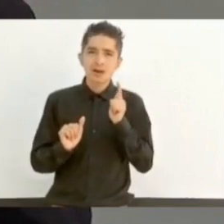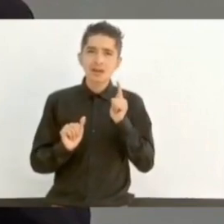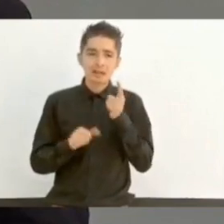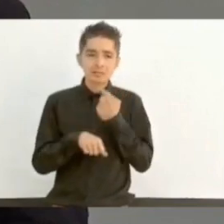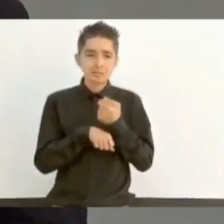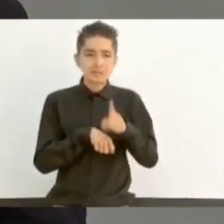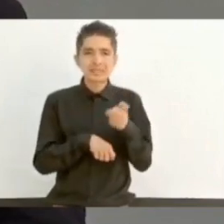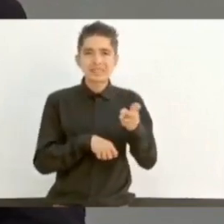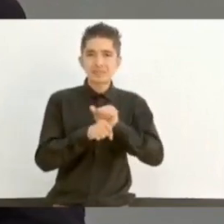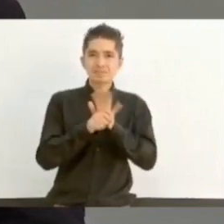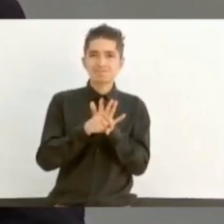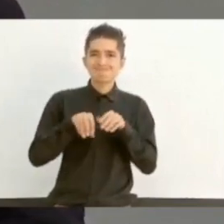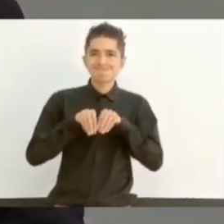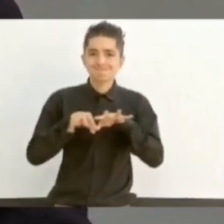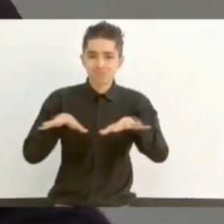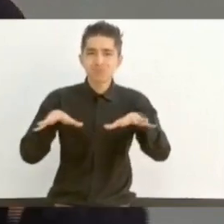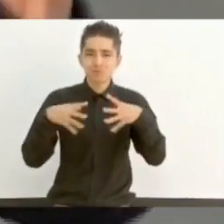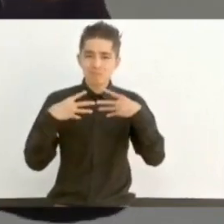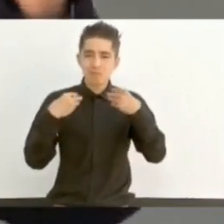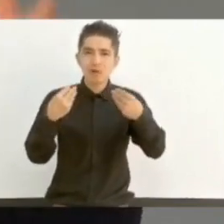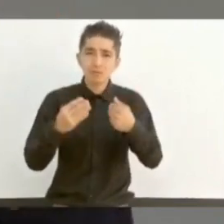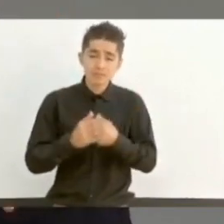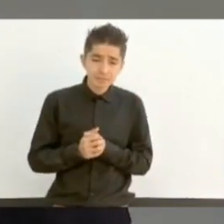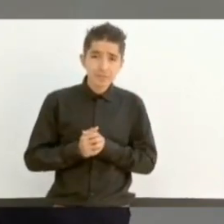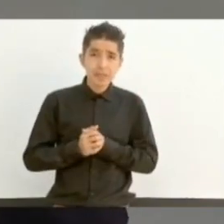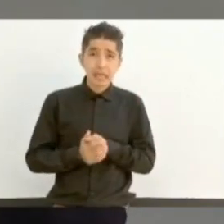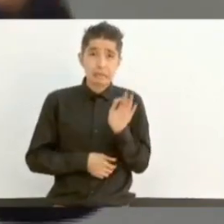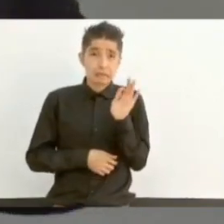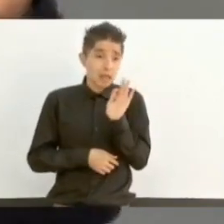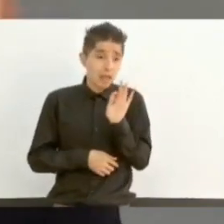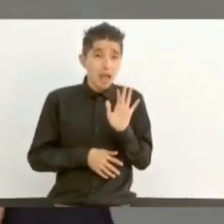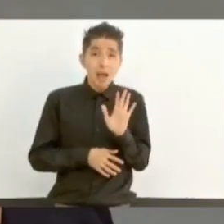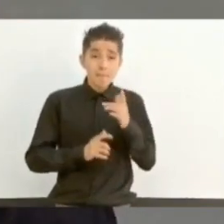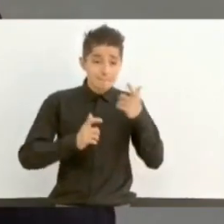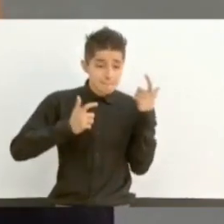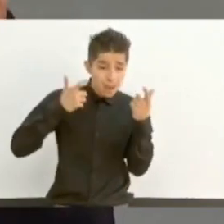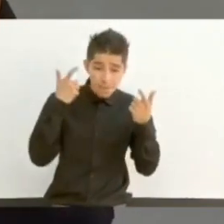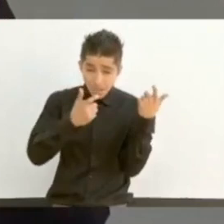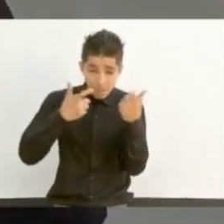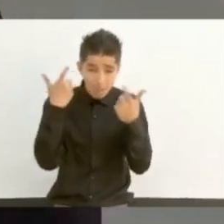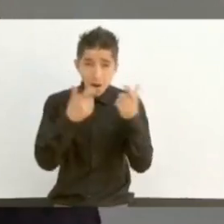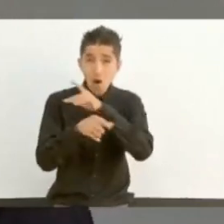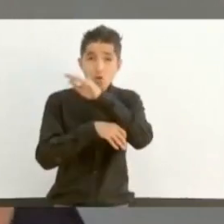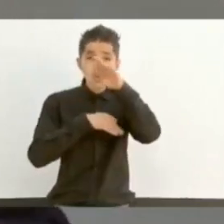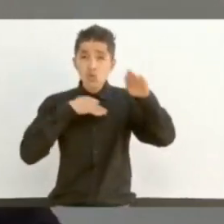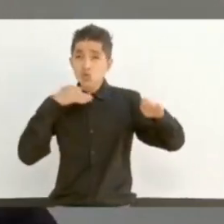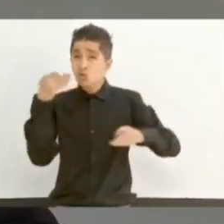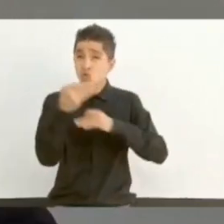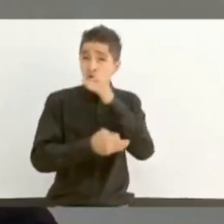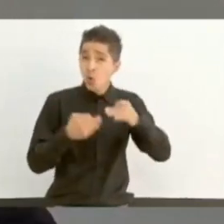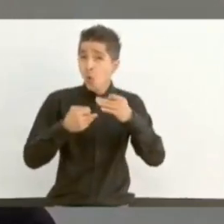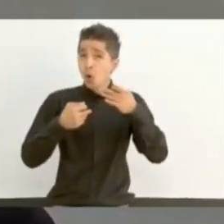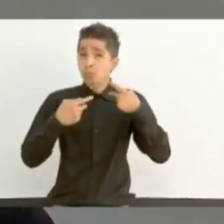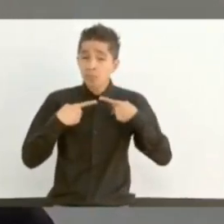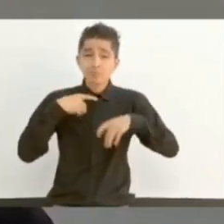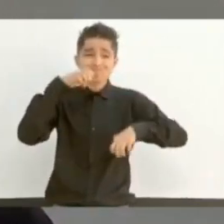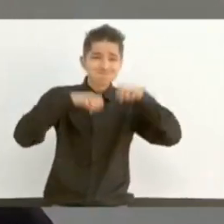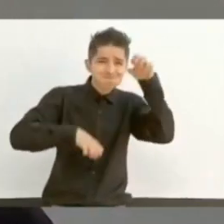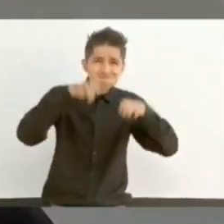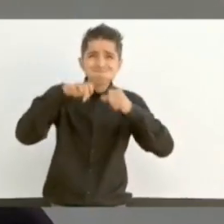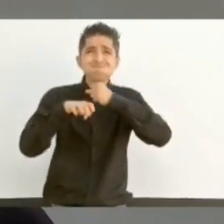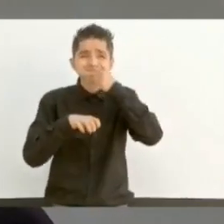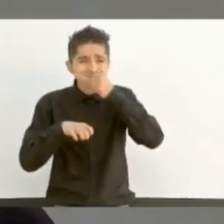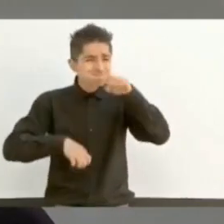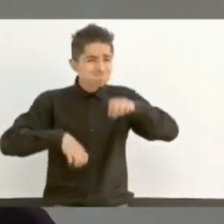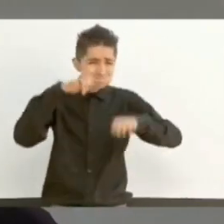pandemia. Si vacunamos a todos nuestros adultos mayores,